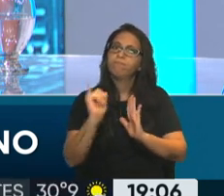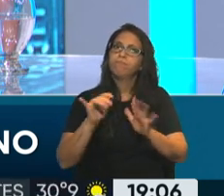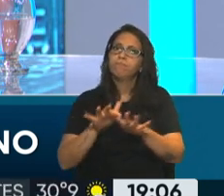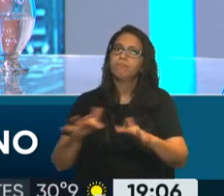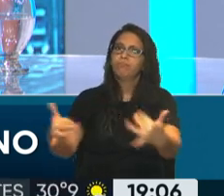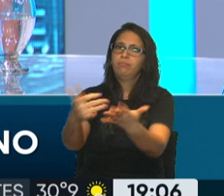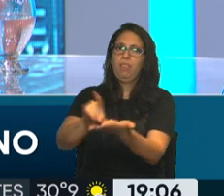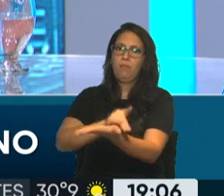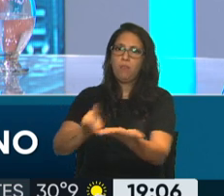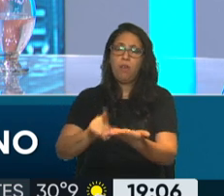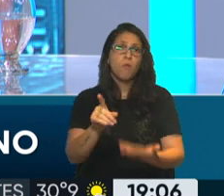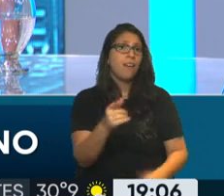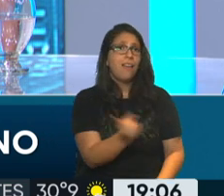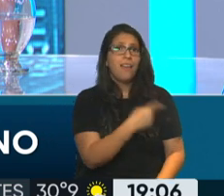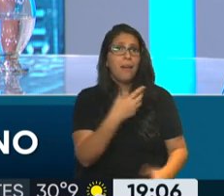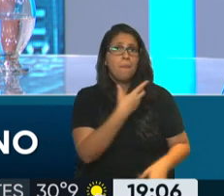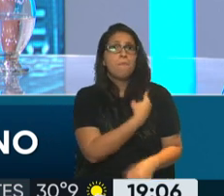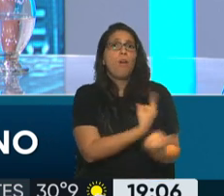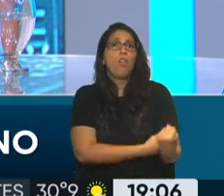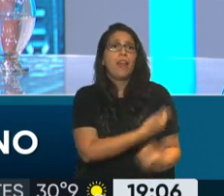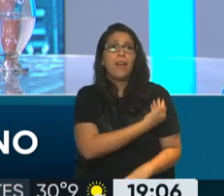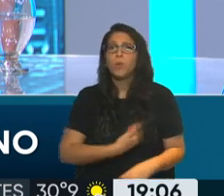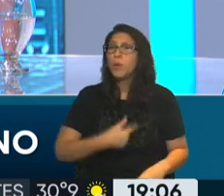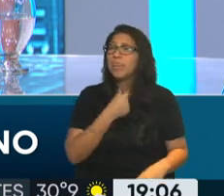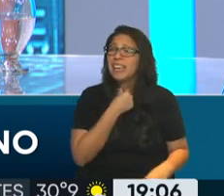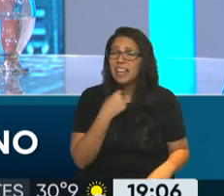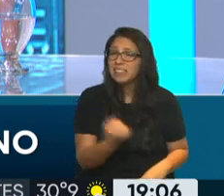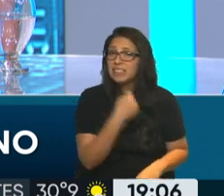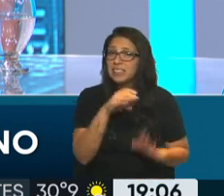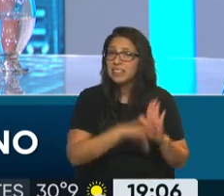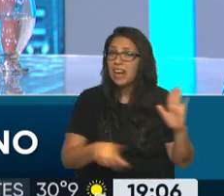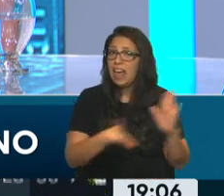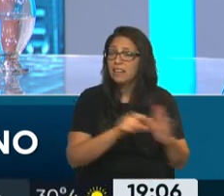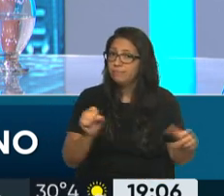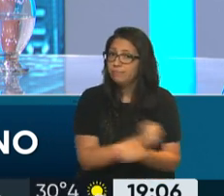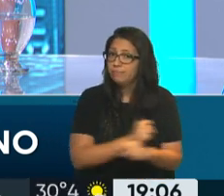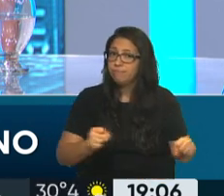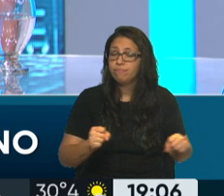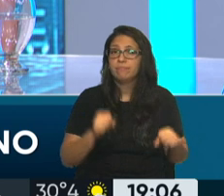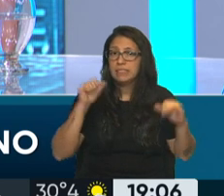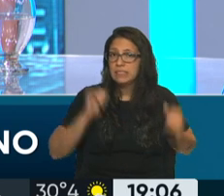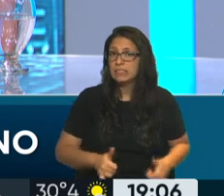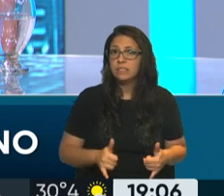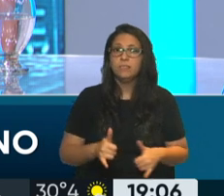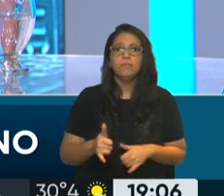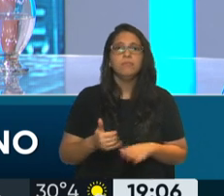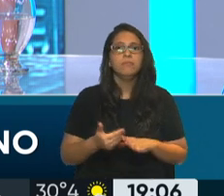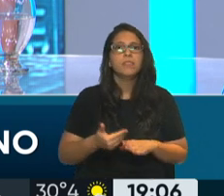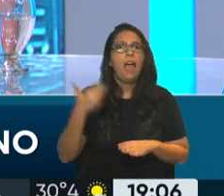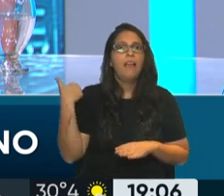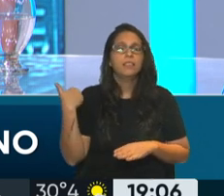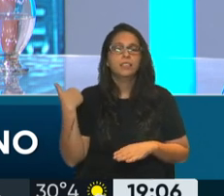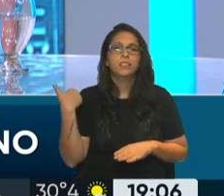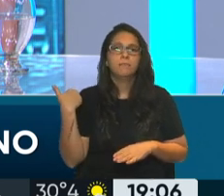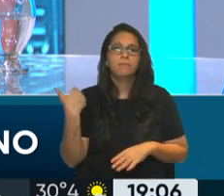Ejecutivo de que salga lo más rápido posible me decían eh Fuentes parlamentarias que había caído muy mal